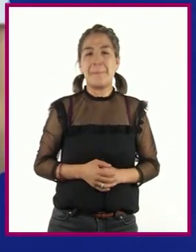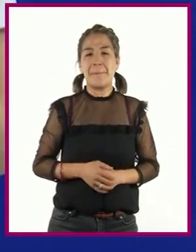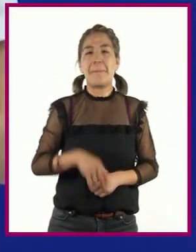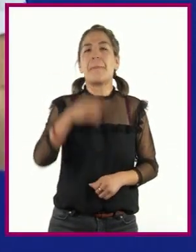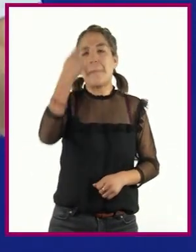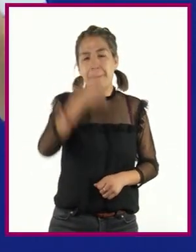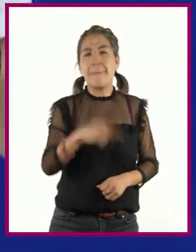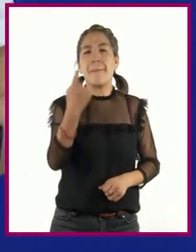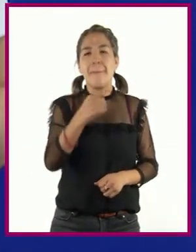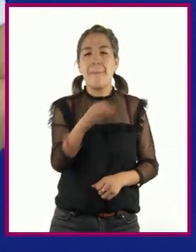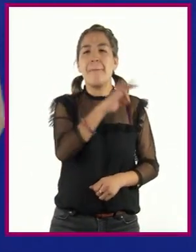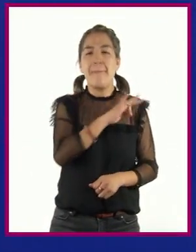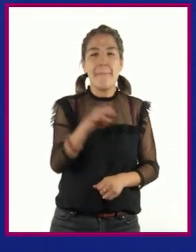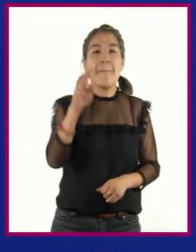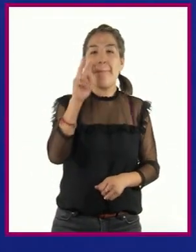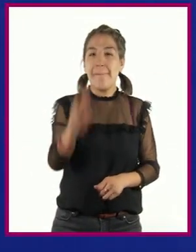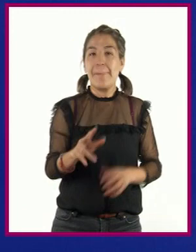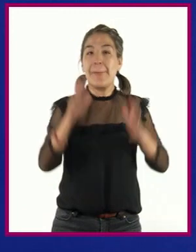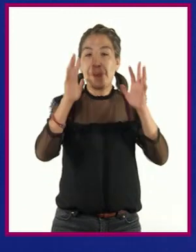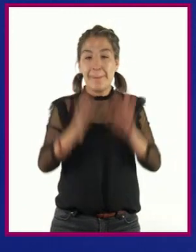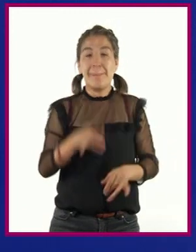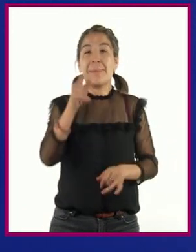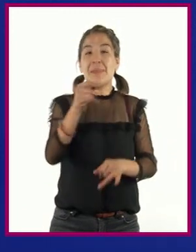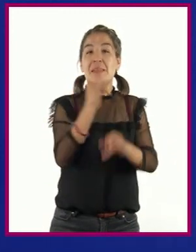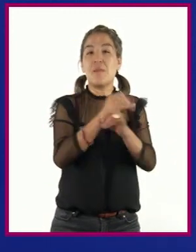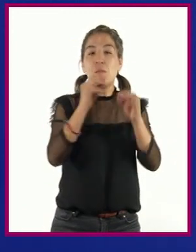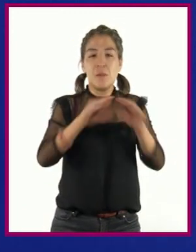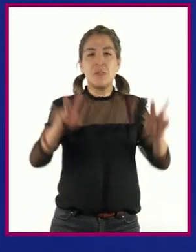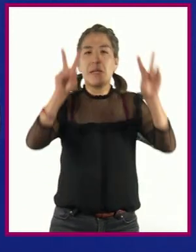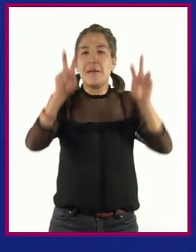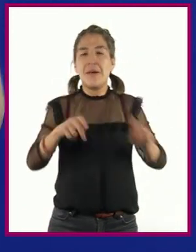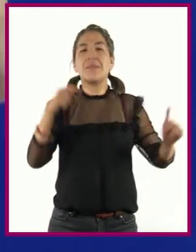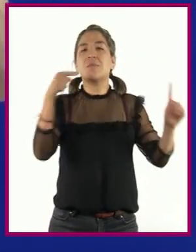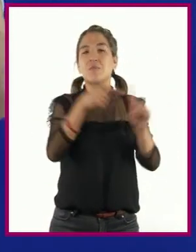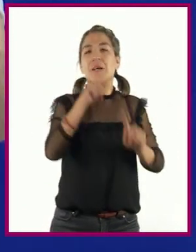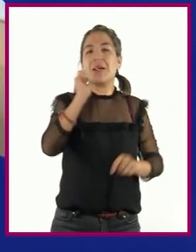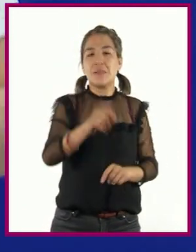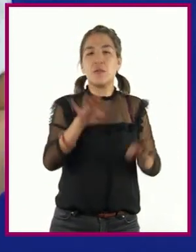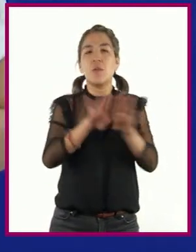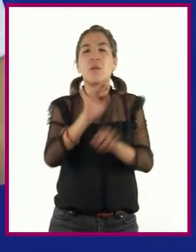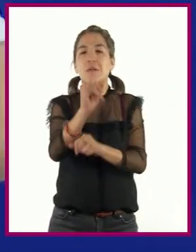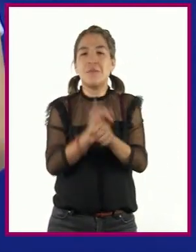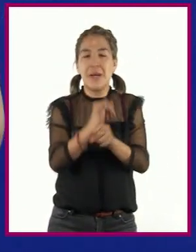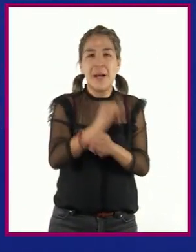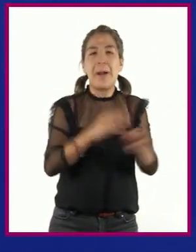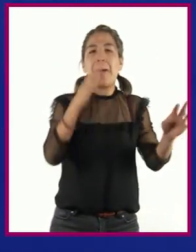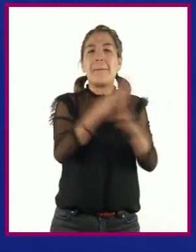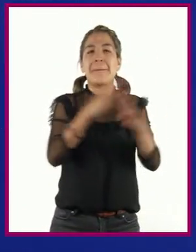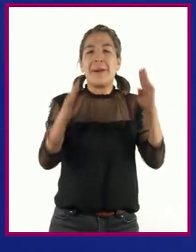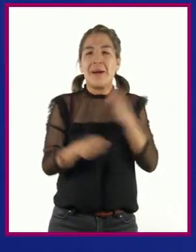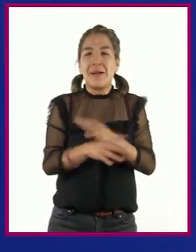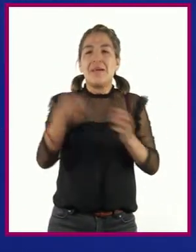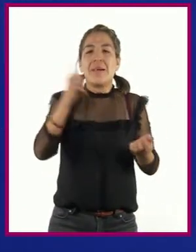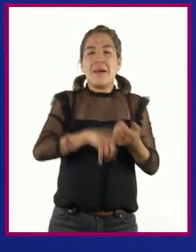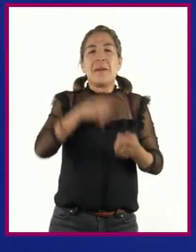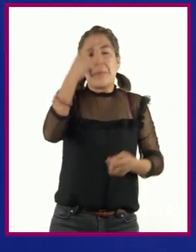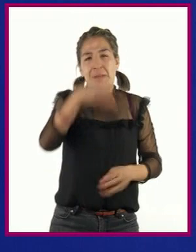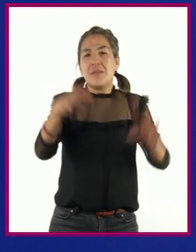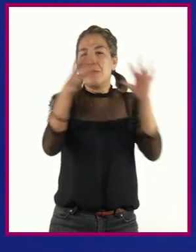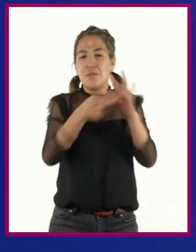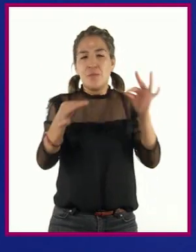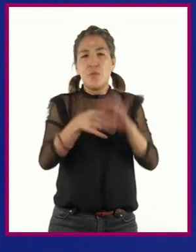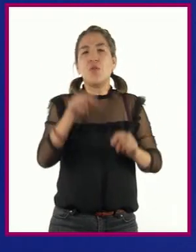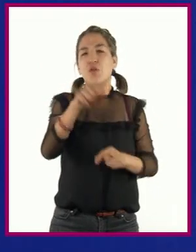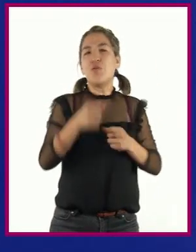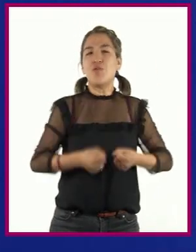nos permite, una vez que ya se ha determinado el tema, ser más objetivos en la indagación del material con el que se contará para reforzar